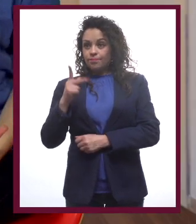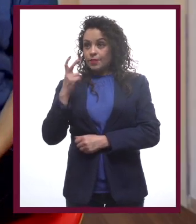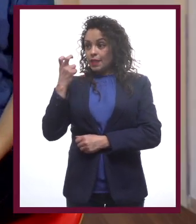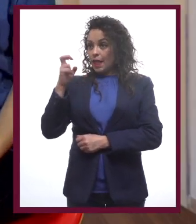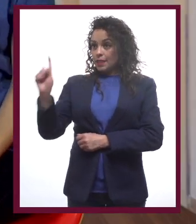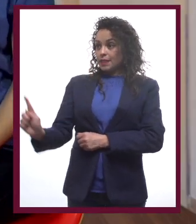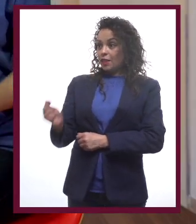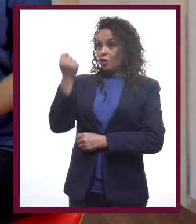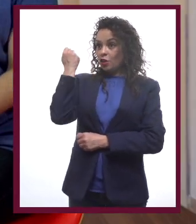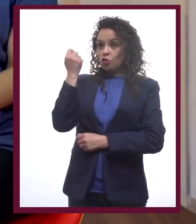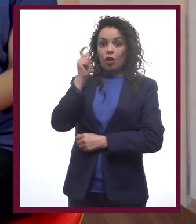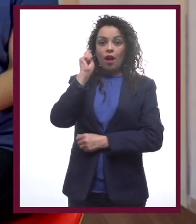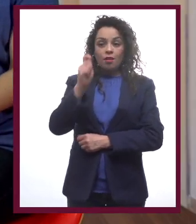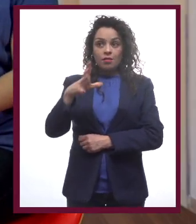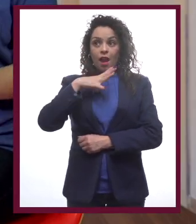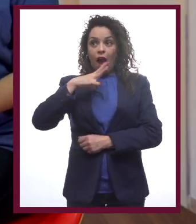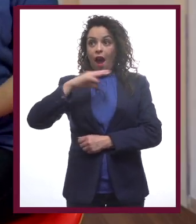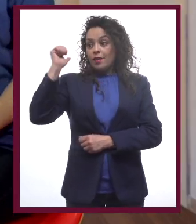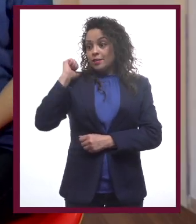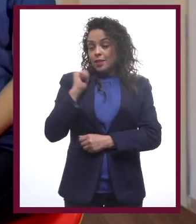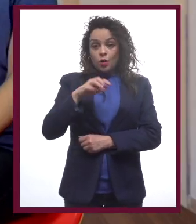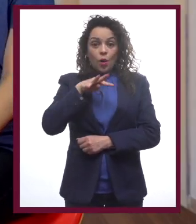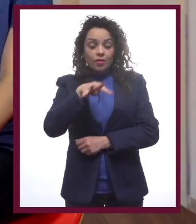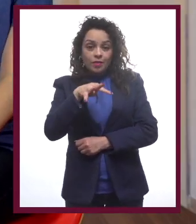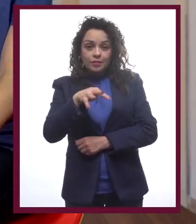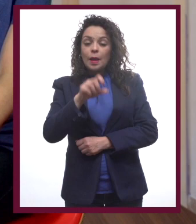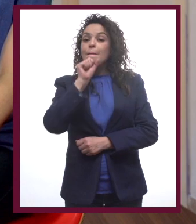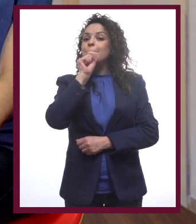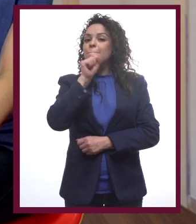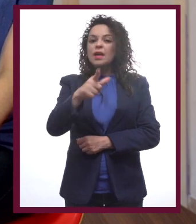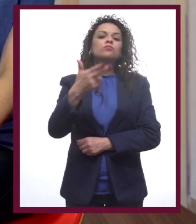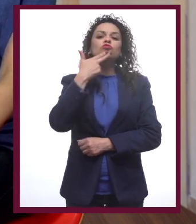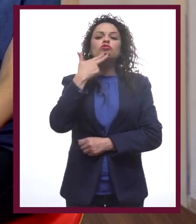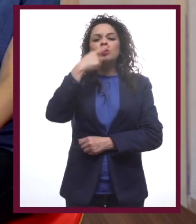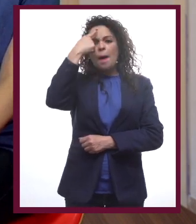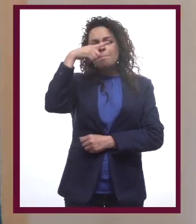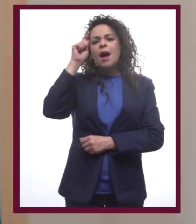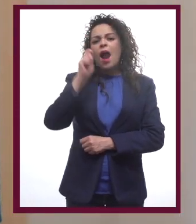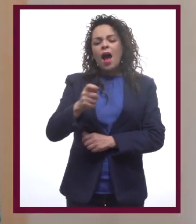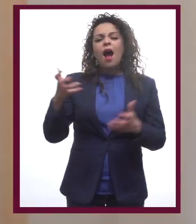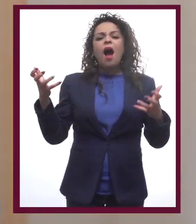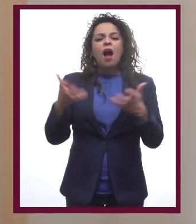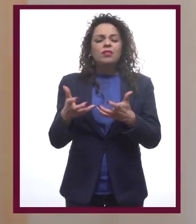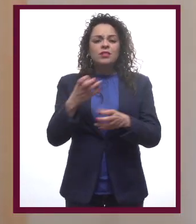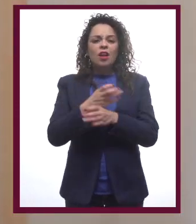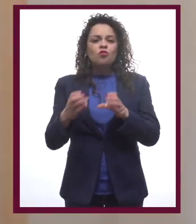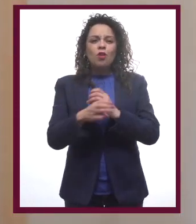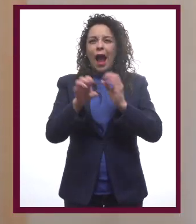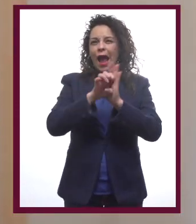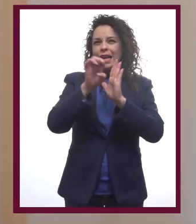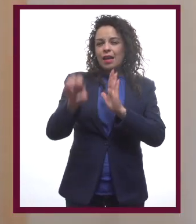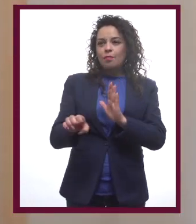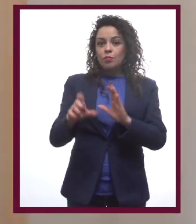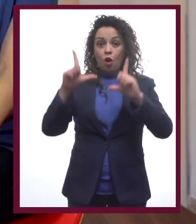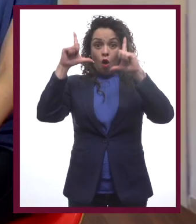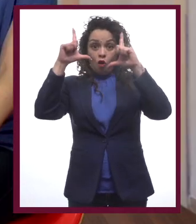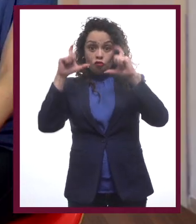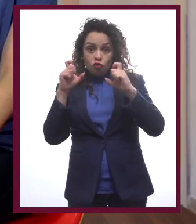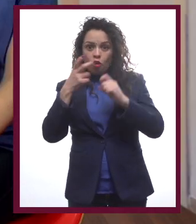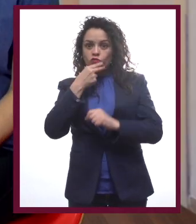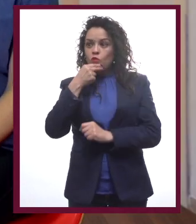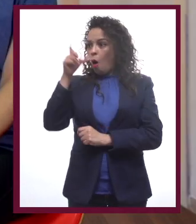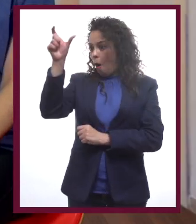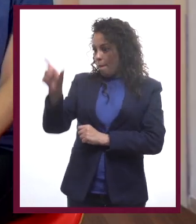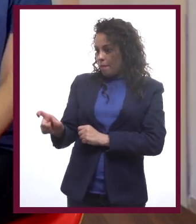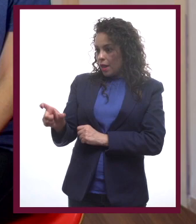Aunque a decir verdad, esa tecnología de haber existido en el siglo XIX también podría haber servido para hacer cosas como